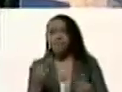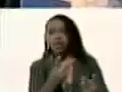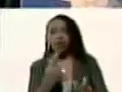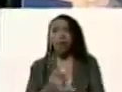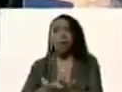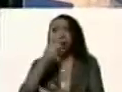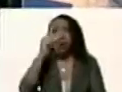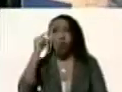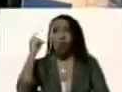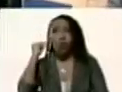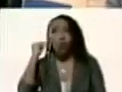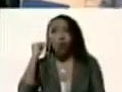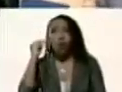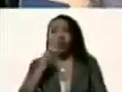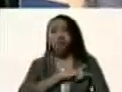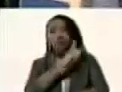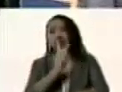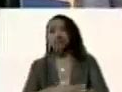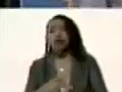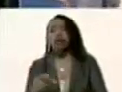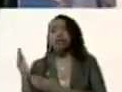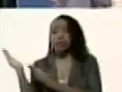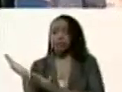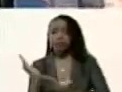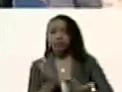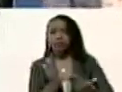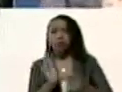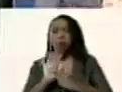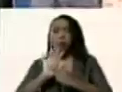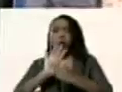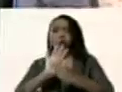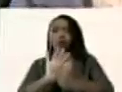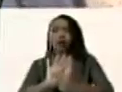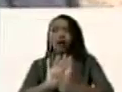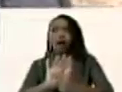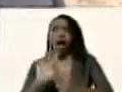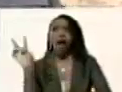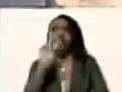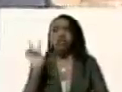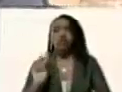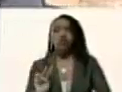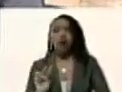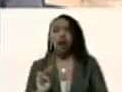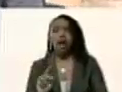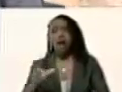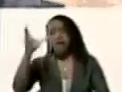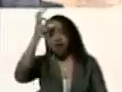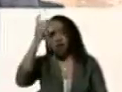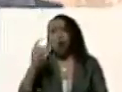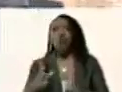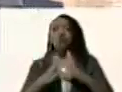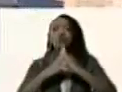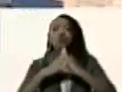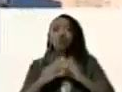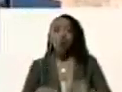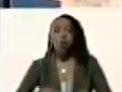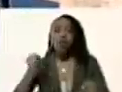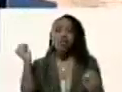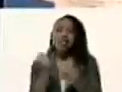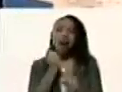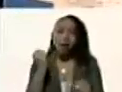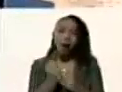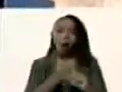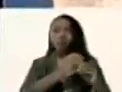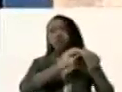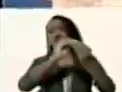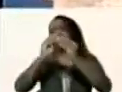Ernesto, poeta Luis Alberto, que vayamos y podamos mostrarle a Venezuela, a Falcón, todo el trabajo, la recuperación